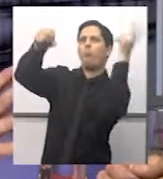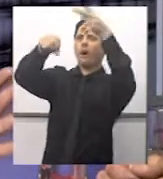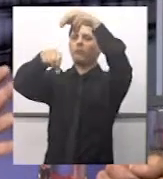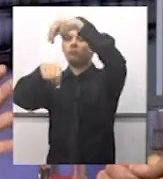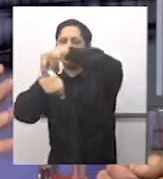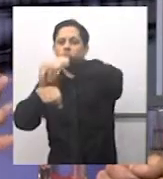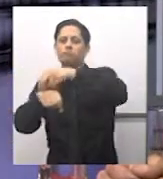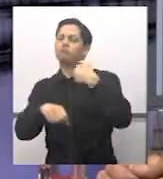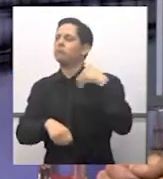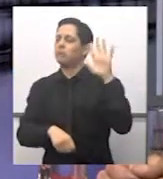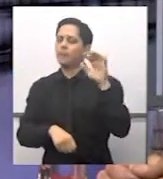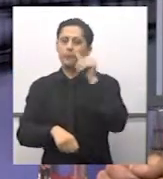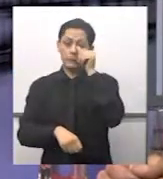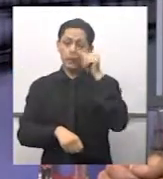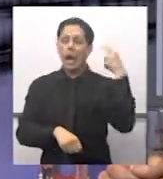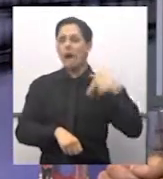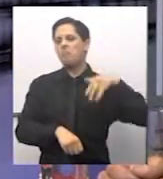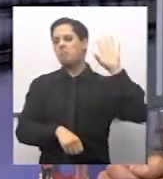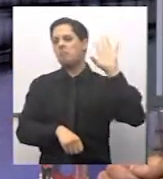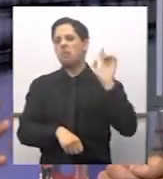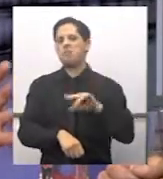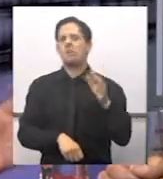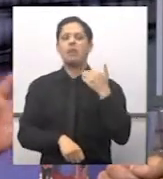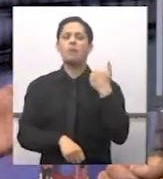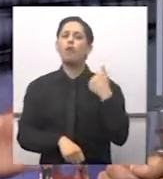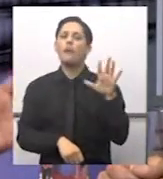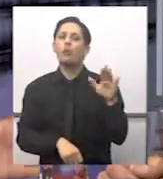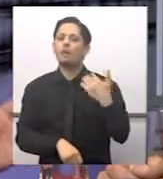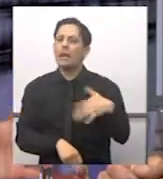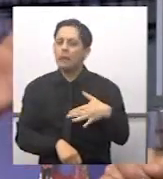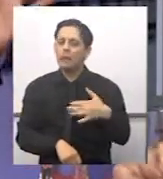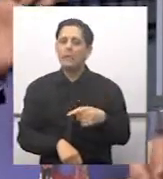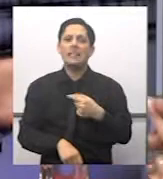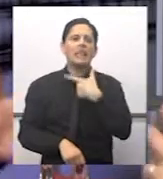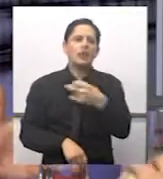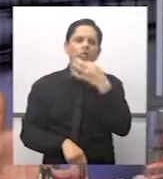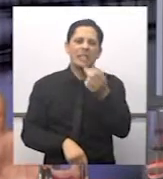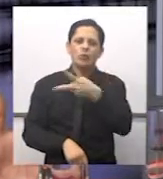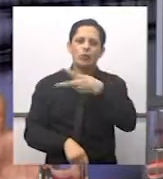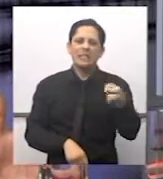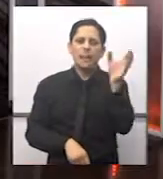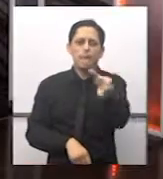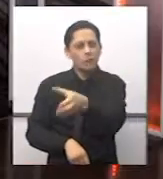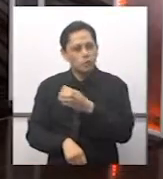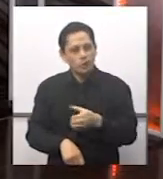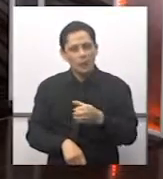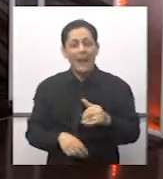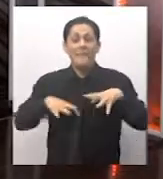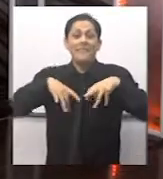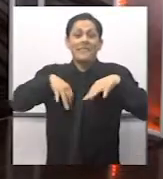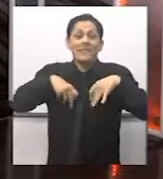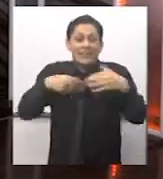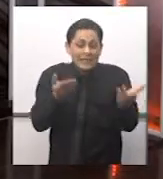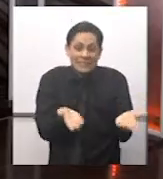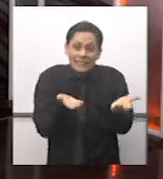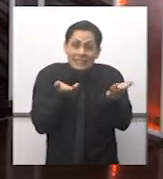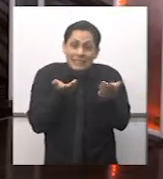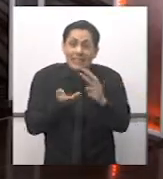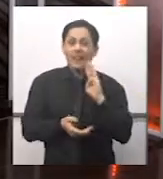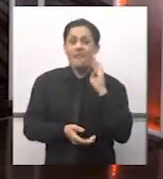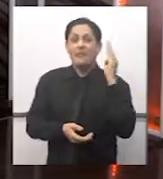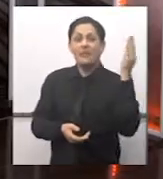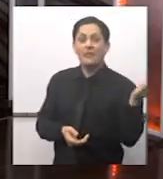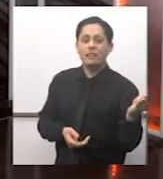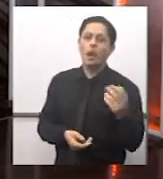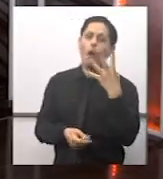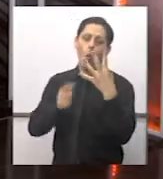es absolutamente irrelevante. Pero ¿qué le quiero decir? 200 personas estaban felices del beneficio y 4 que además gritaron